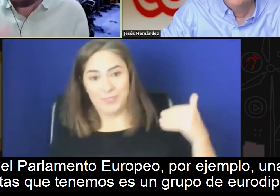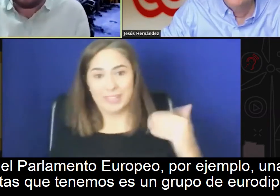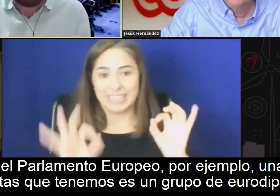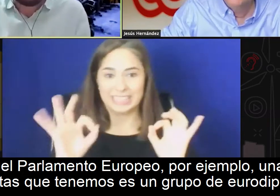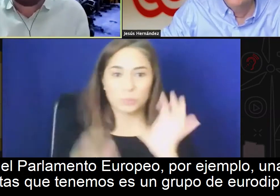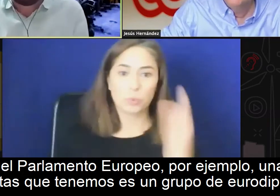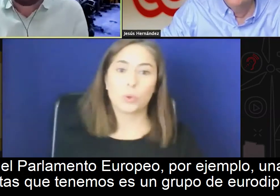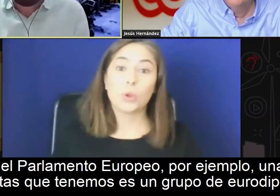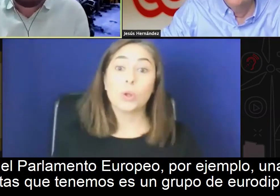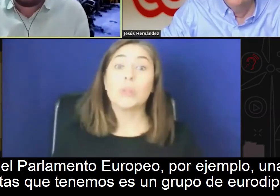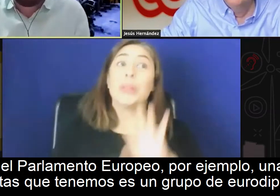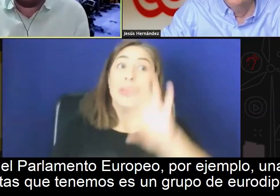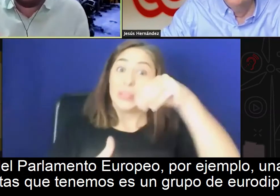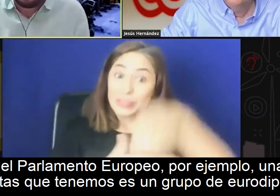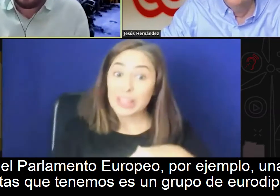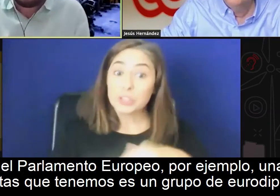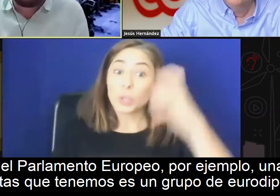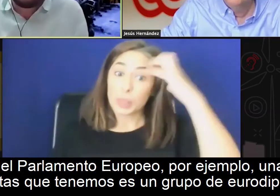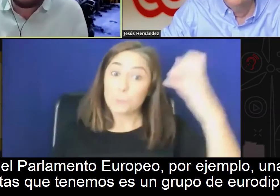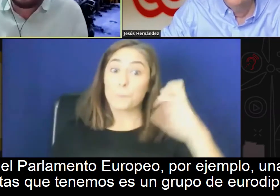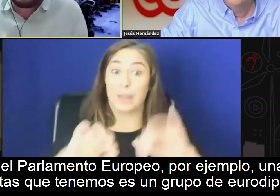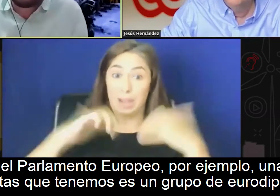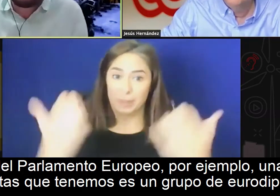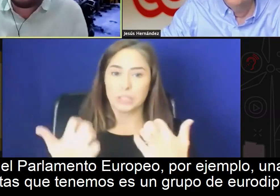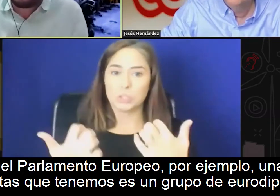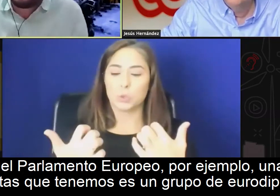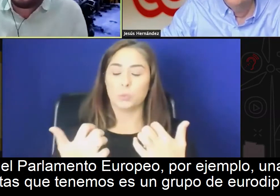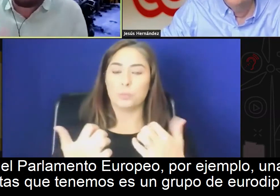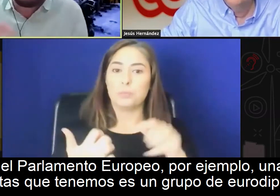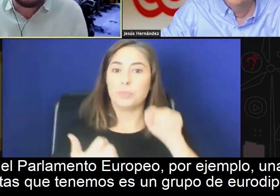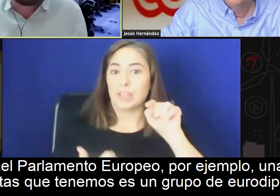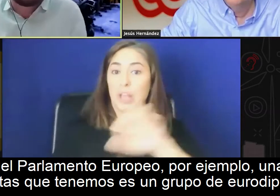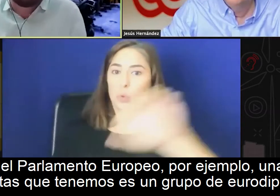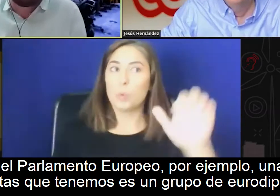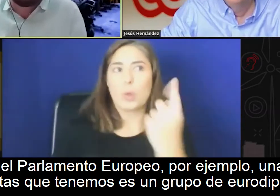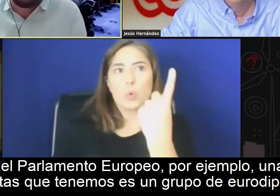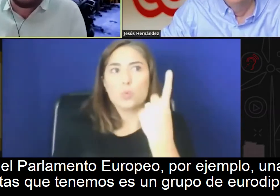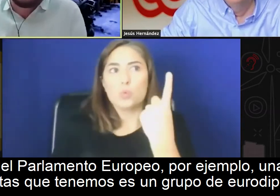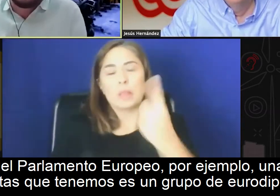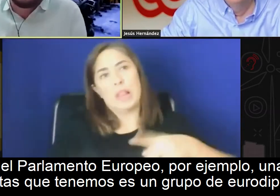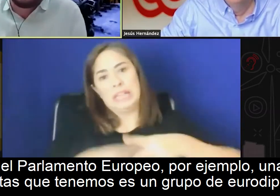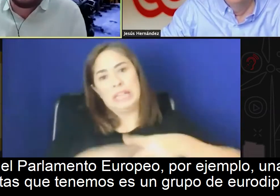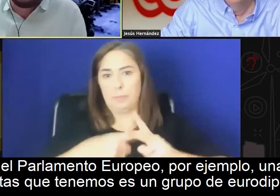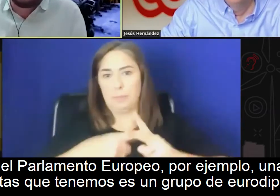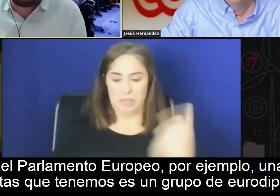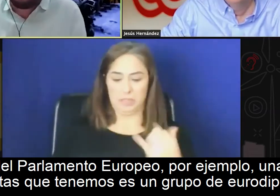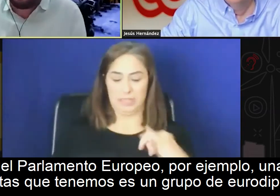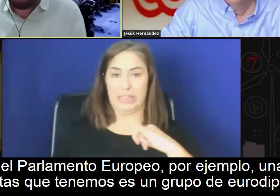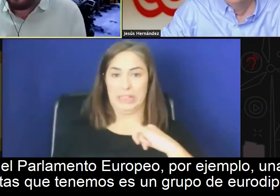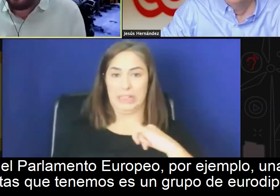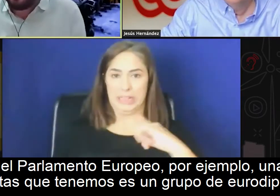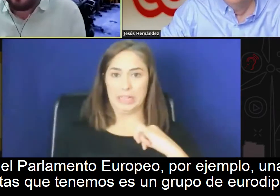Y dentro del Parlamento Europeo, por ejemplo, una de las herramientas que tenemos